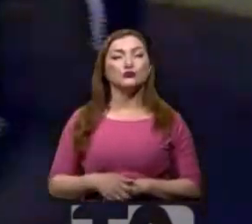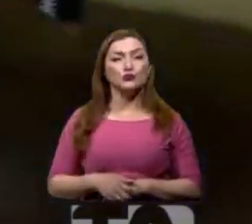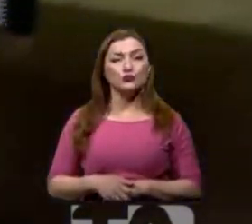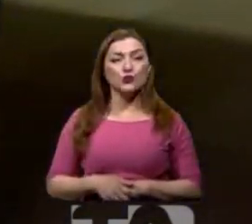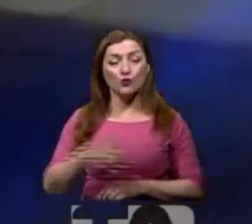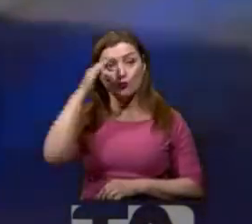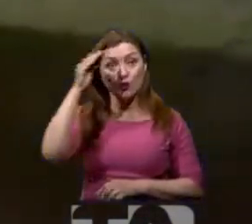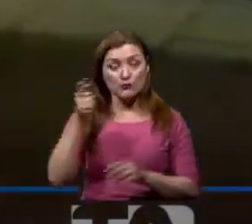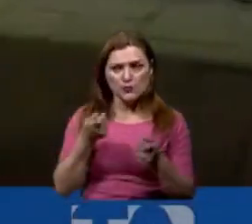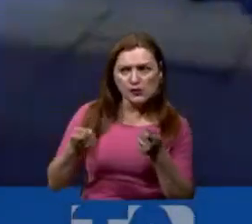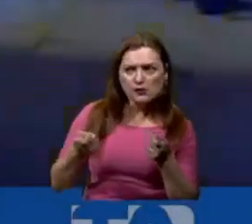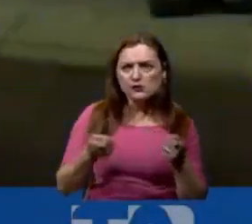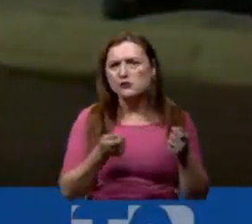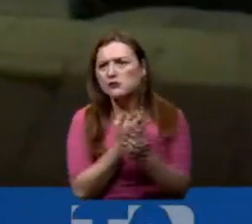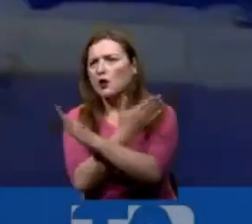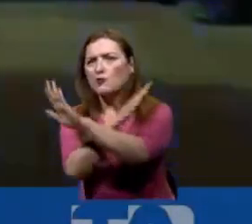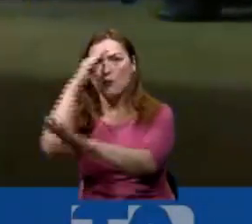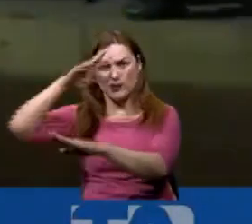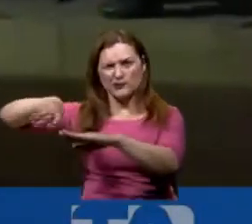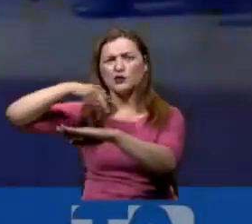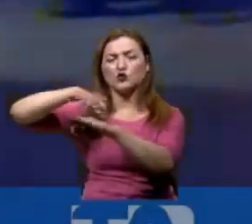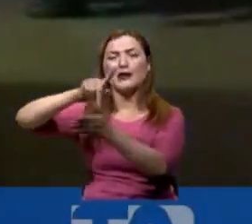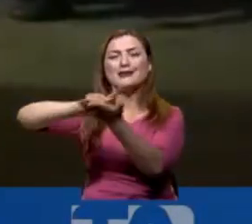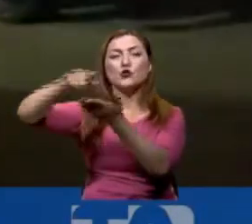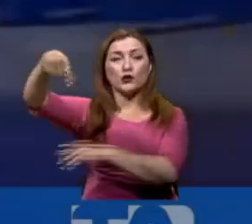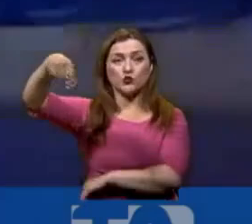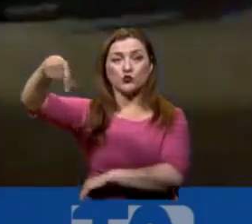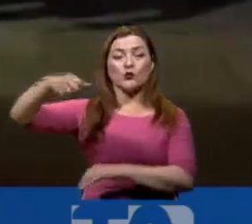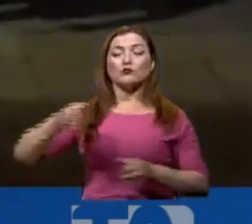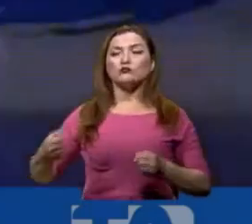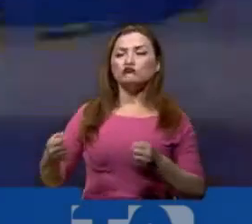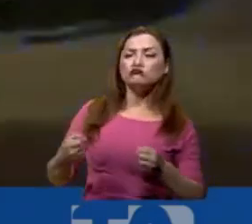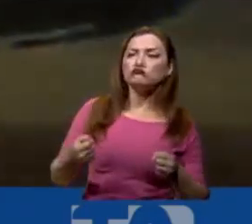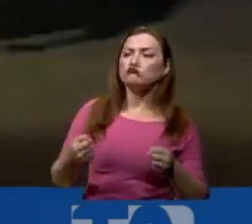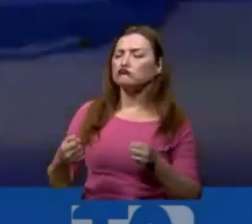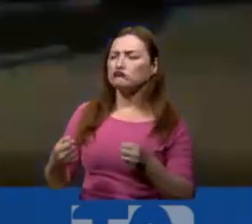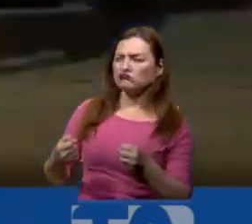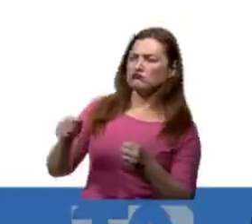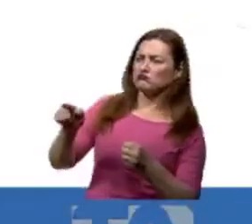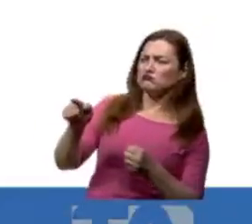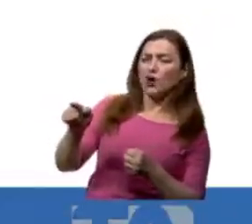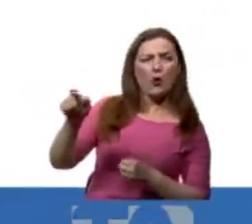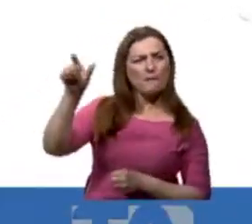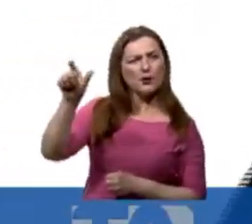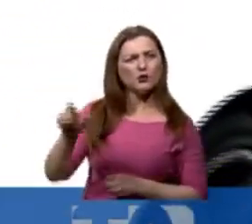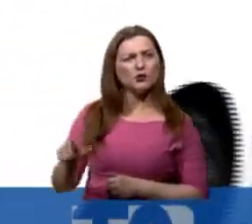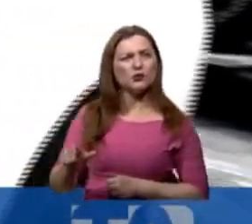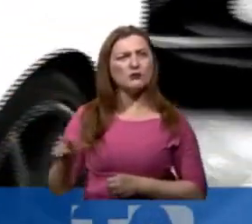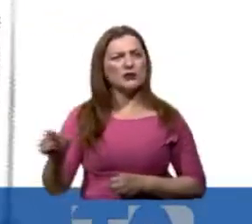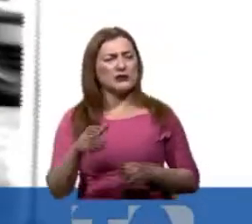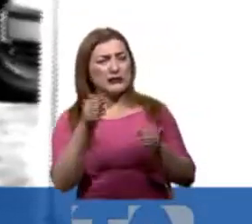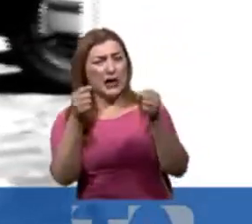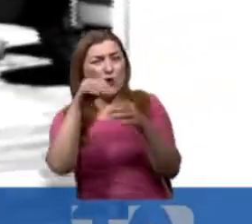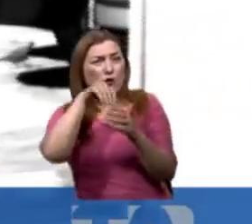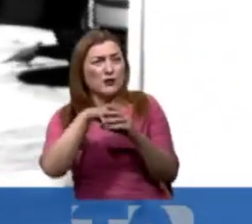Mediante un patrullaje preventivo ejecutado por la Policía Nacional del Distrito Quitumbe, uniformados visualizan a un ciudadano quien pedía auxilio.